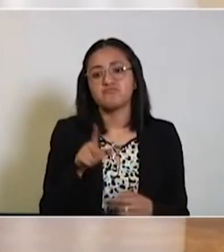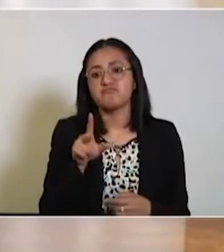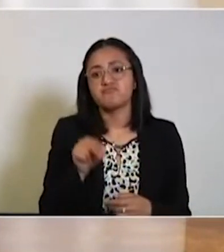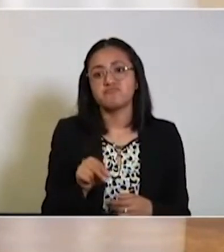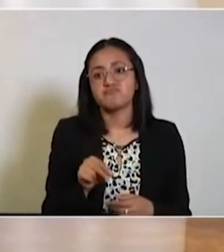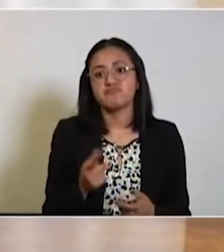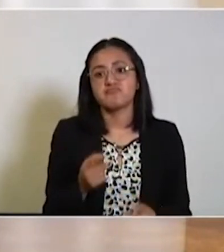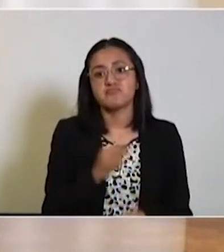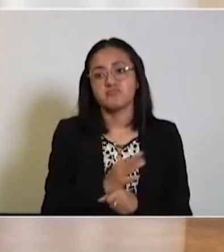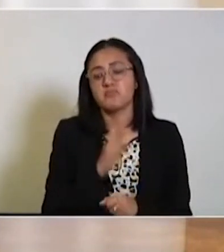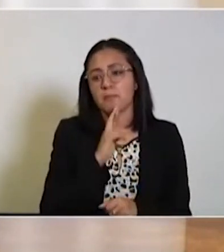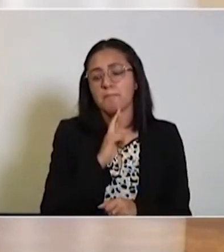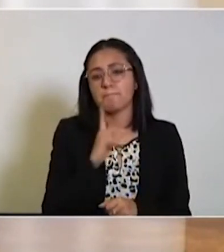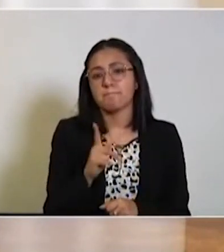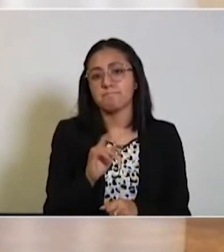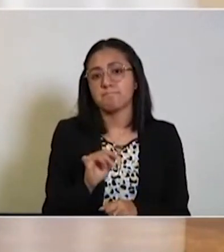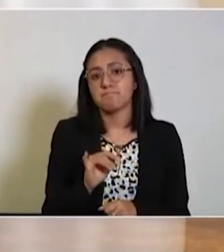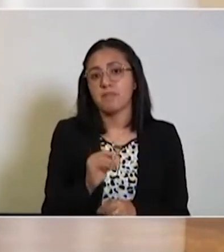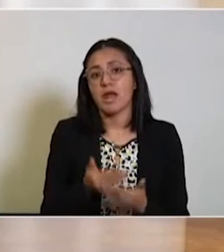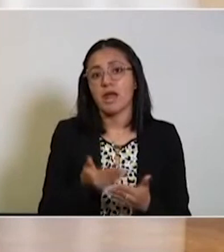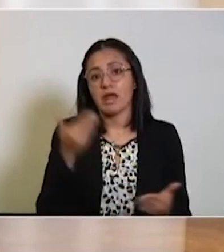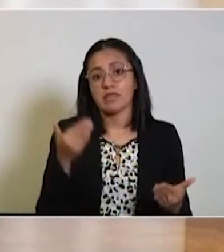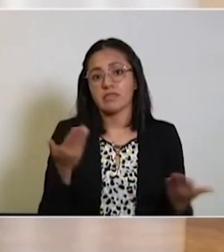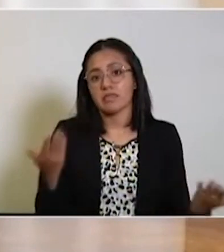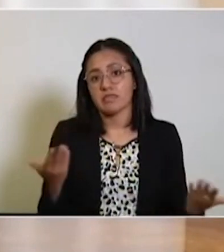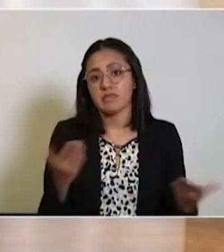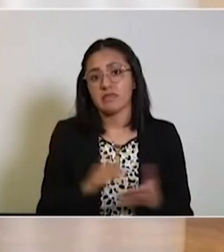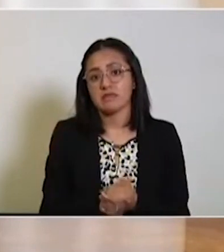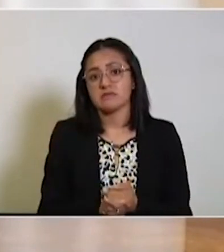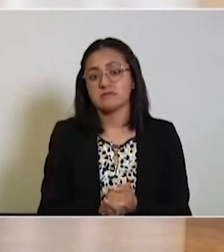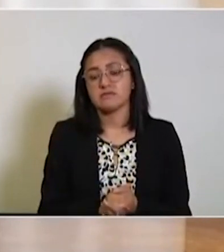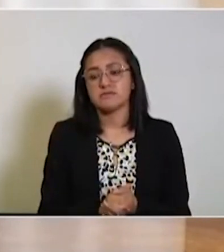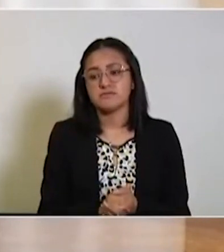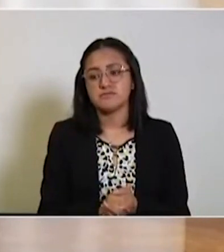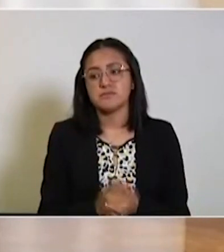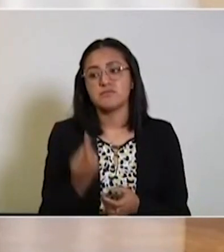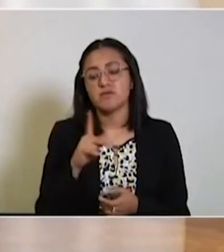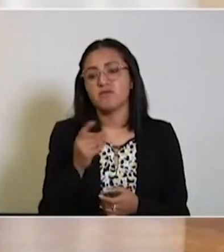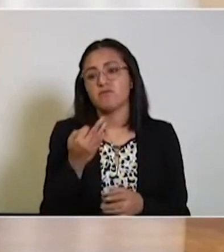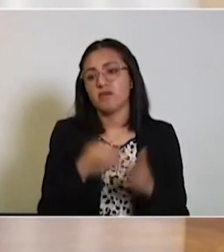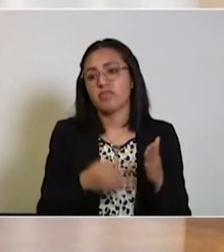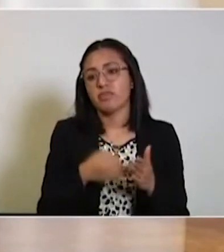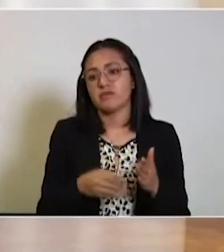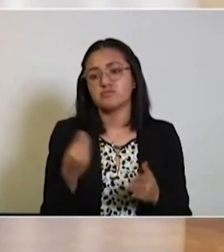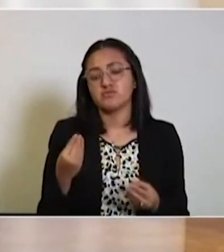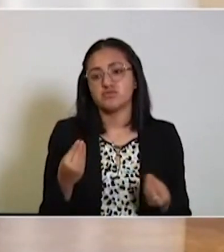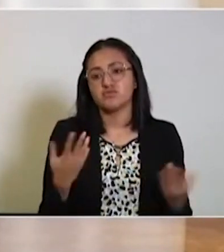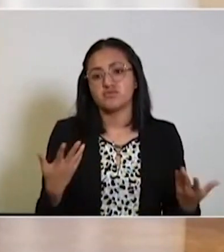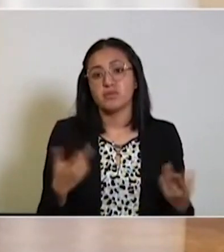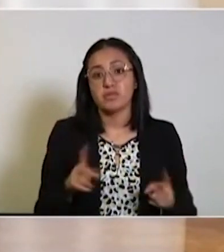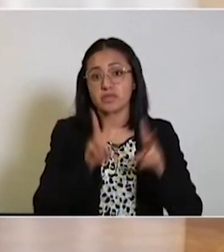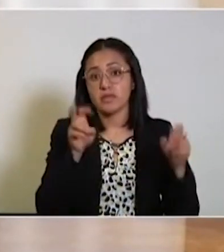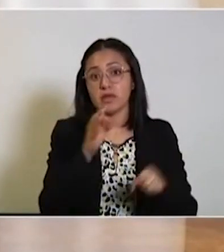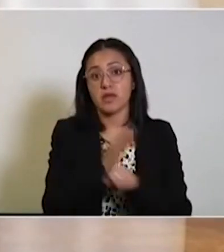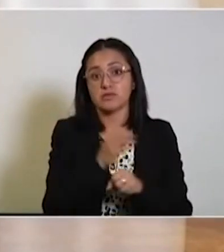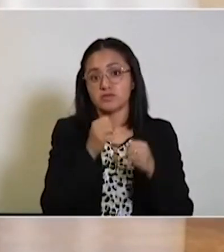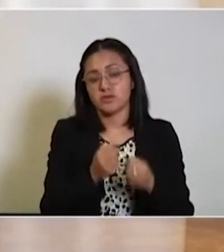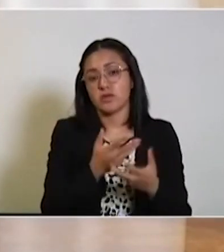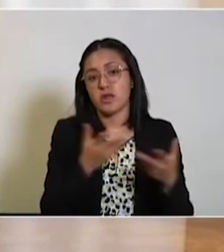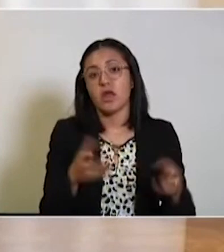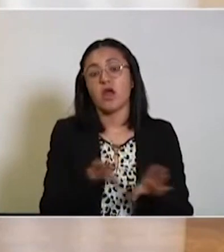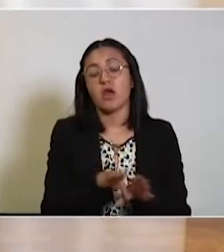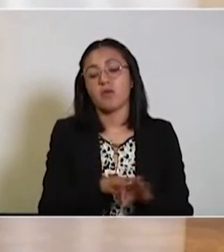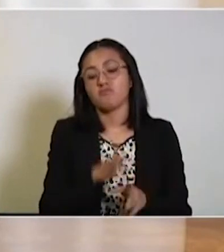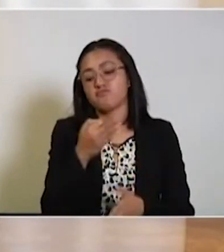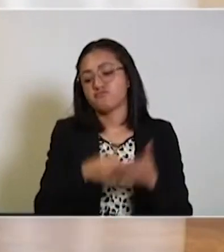estamos mucho mejor que antes, pero falta mucho. Los temas de seguridad pública son